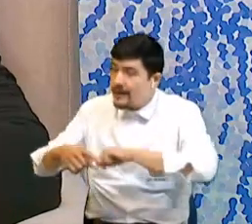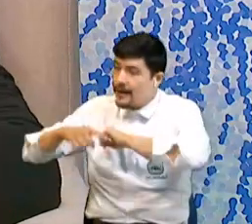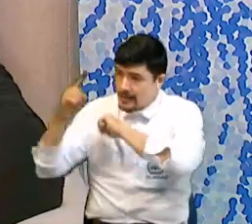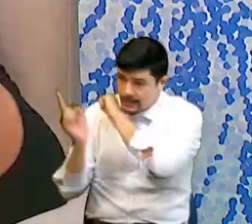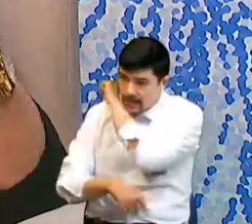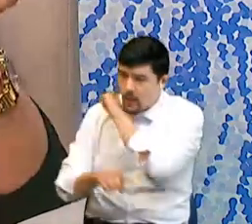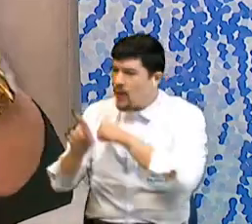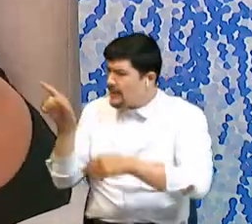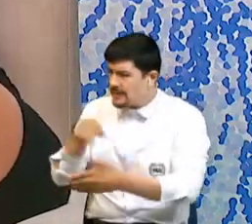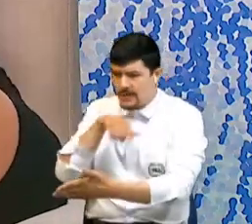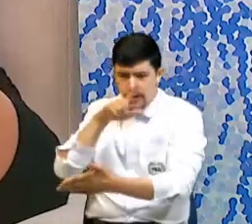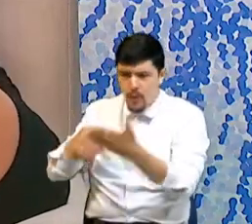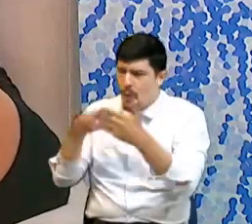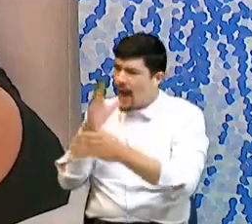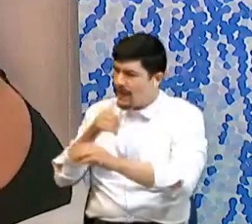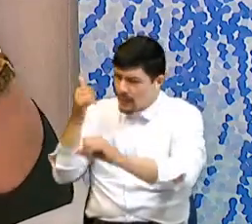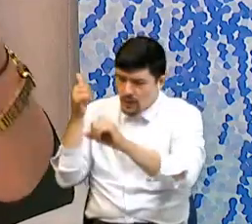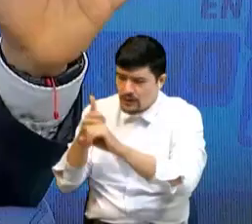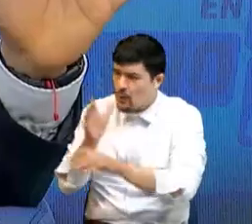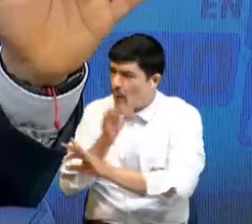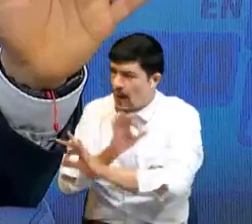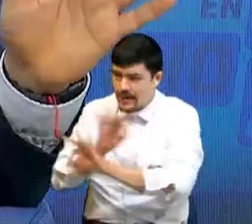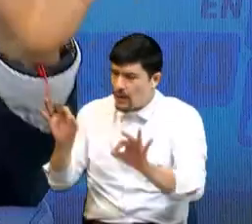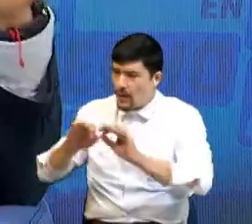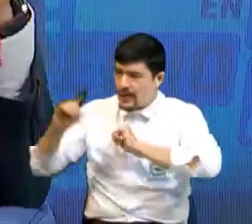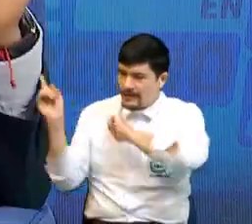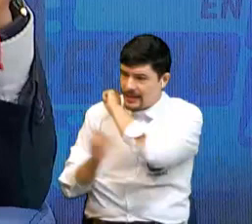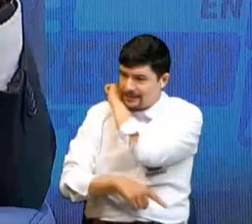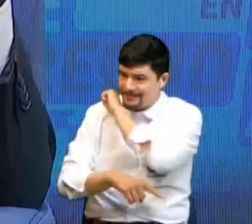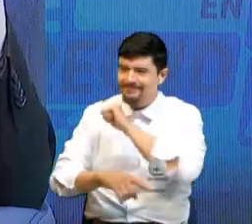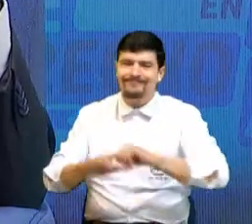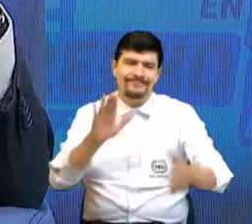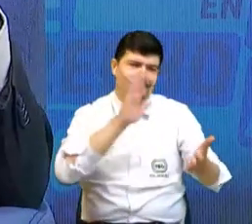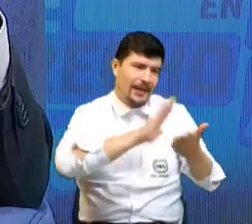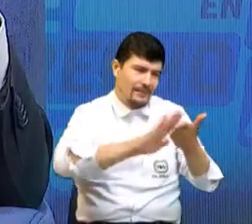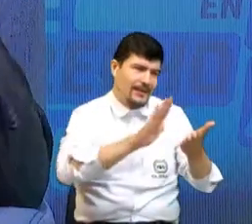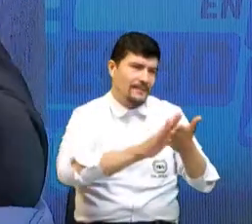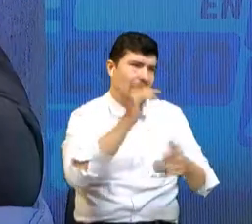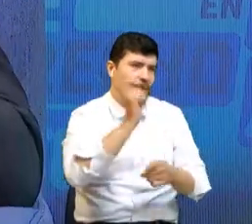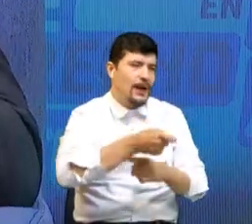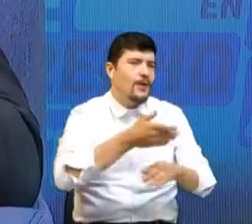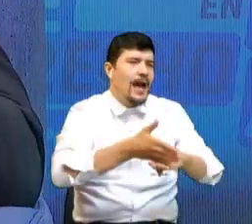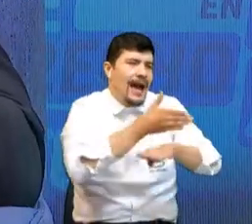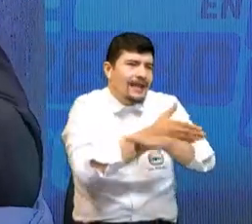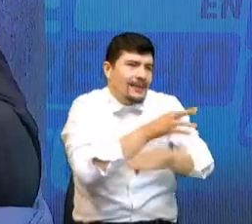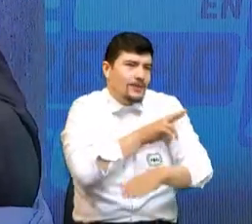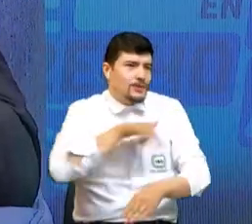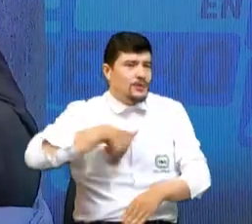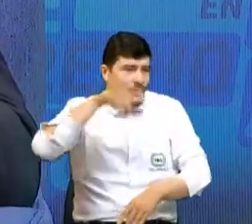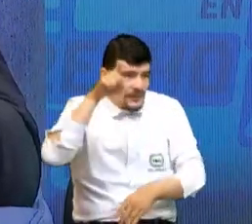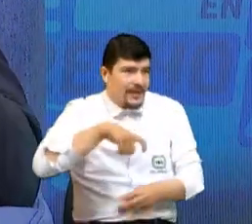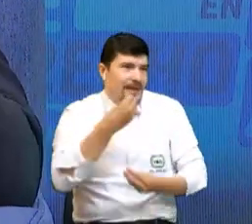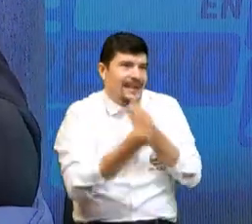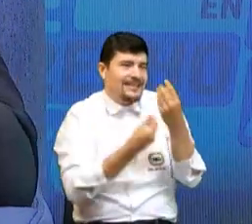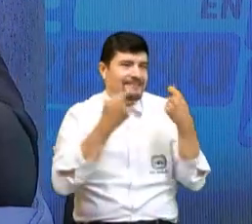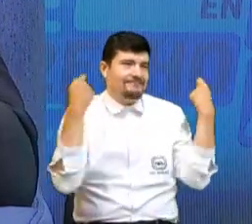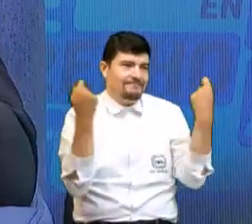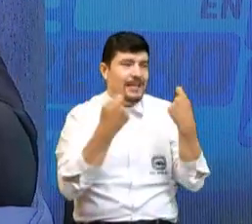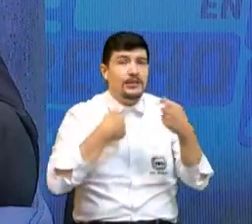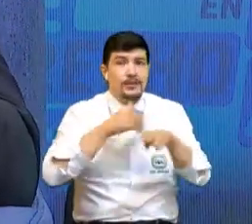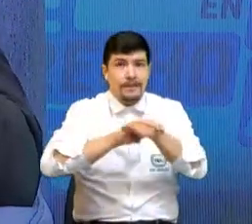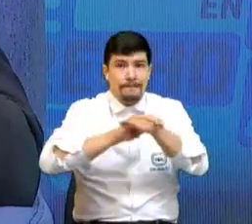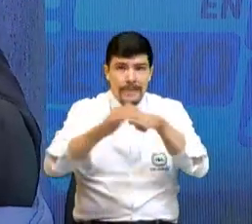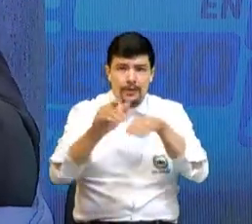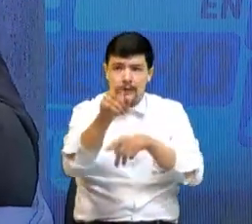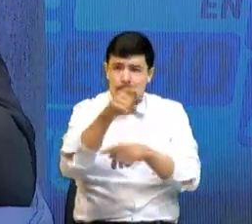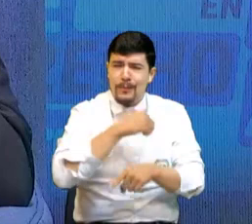hay violación, no hay ningún castigo. Abogado, permítame, antes de dar esta importante respuesta, tenemos que hacer una pequeña pausa comercial. Yo los invito